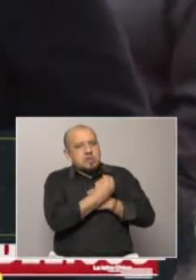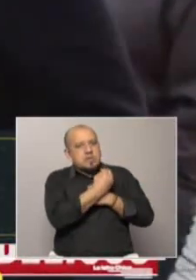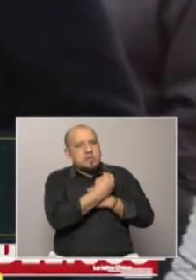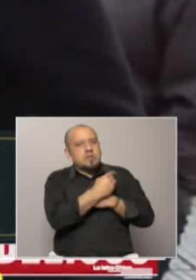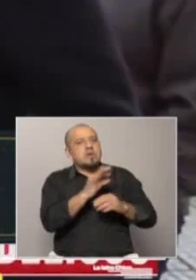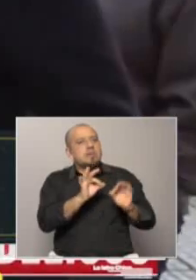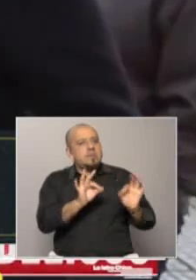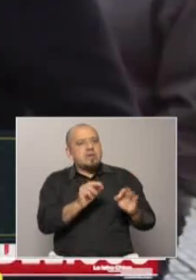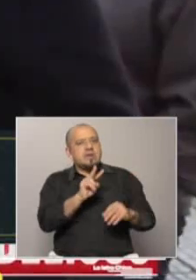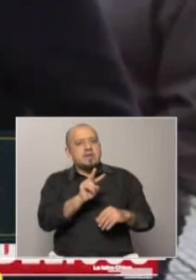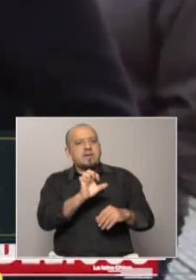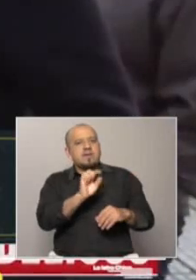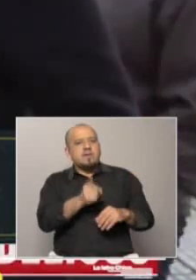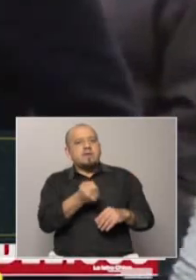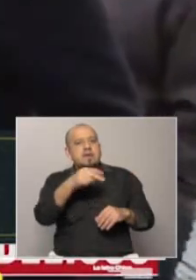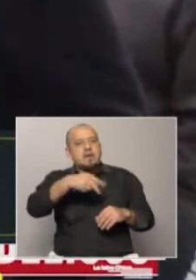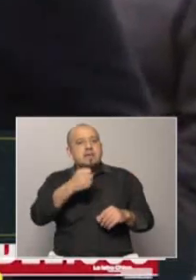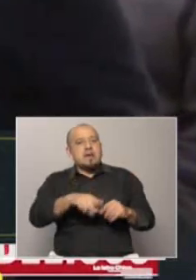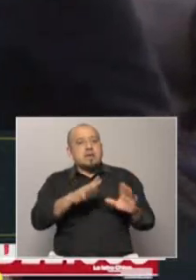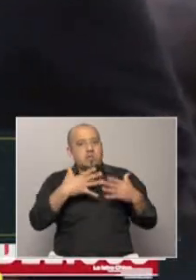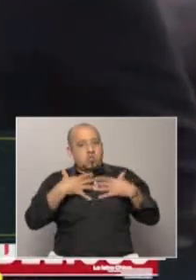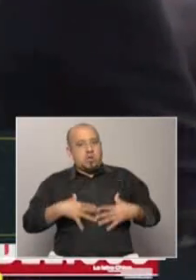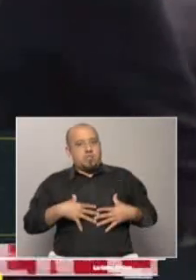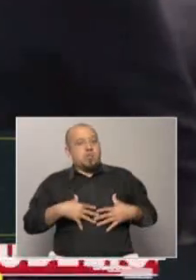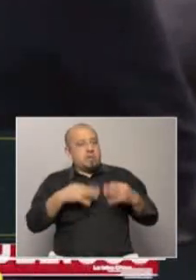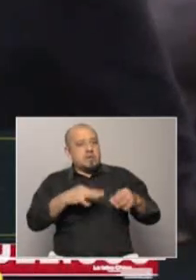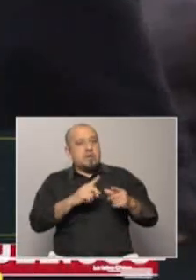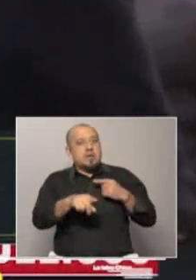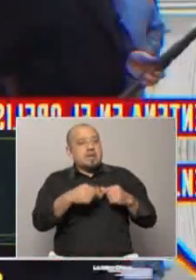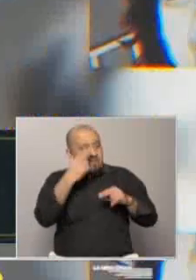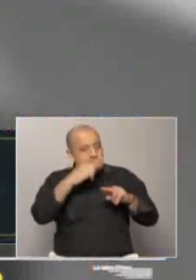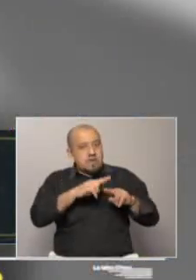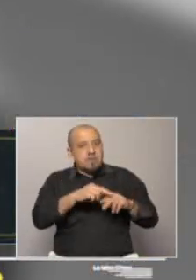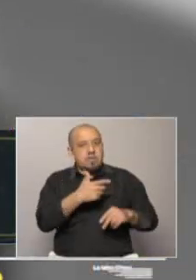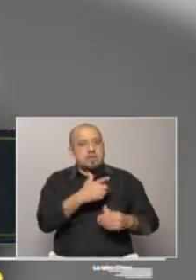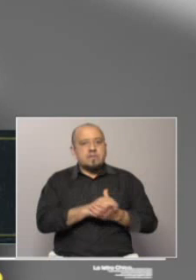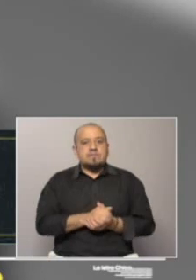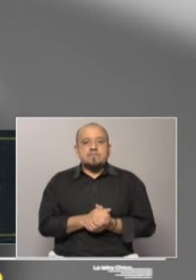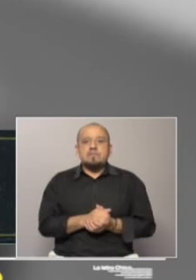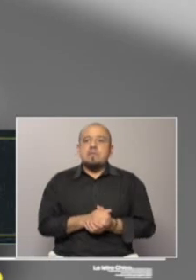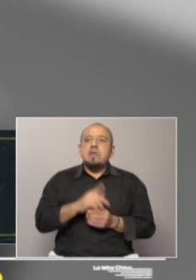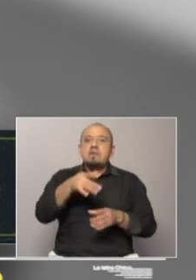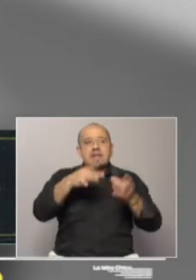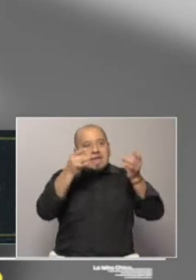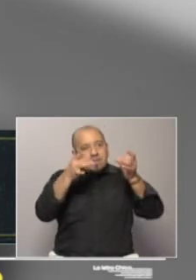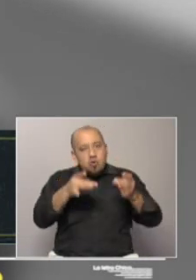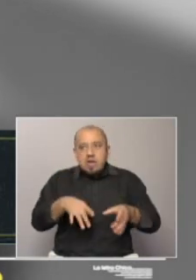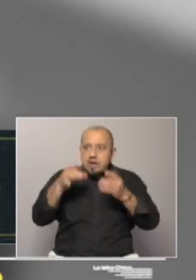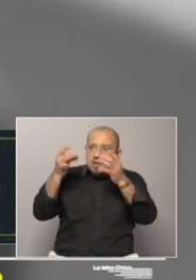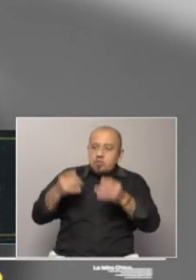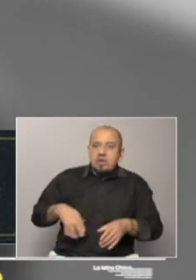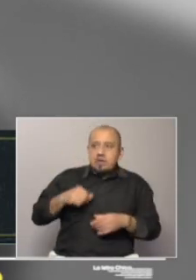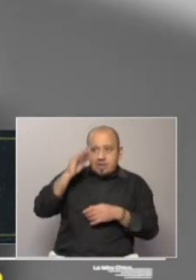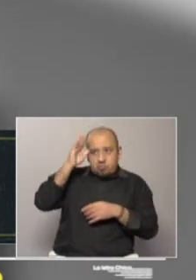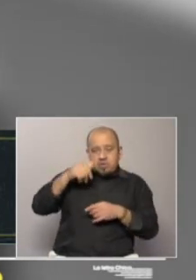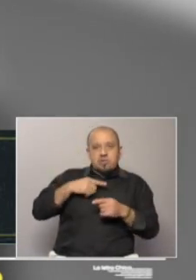con una alimentación vegana, alcalinizas tu cuerpo, y en un cuerpo alcalino la enfermedad no existe? Van a demoler la república con este invento